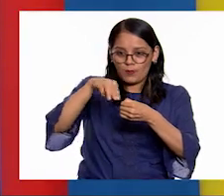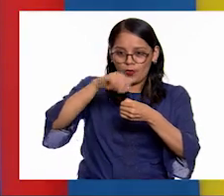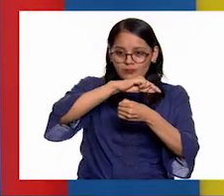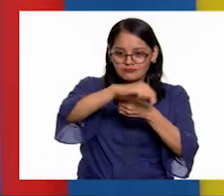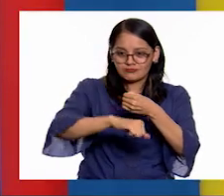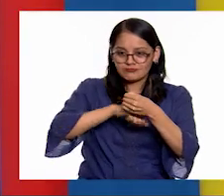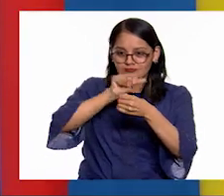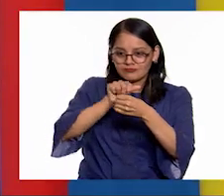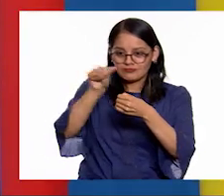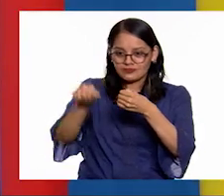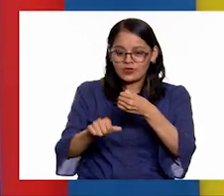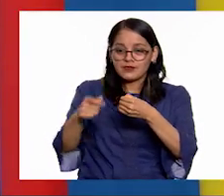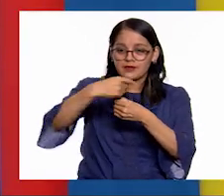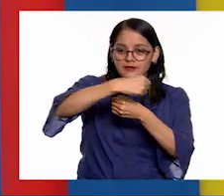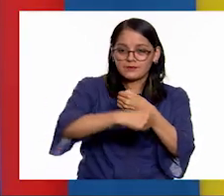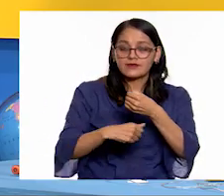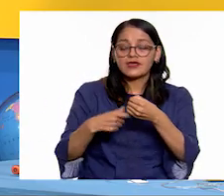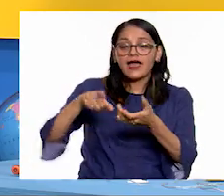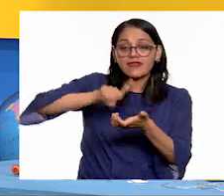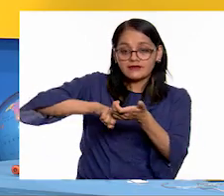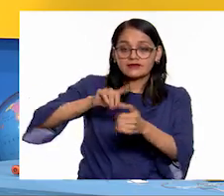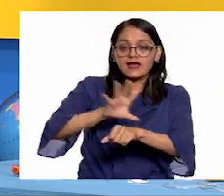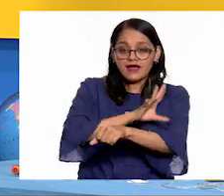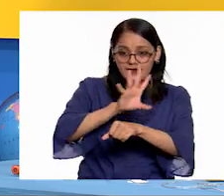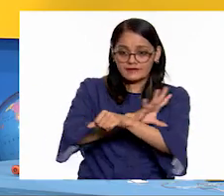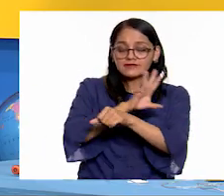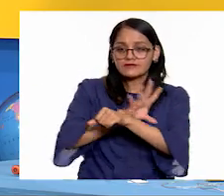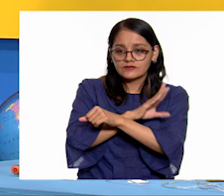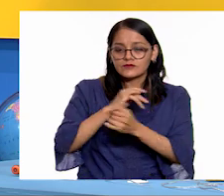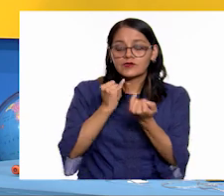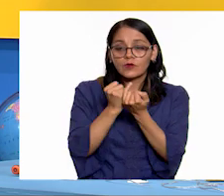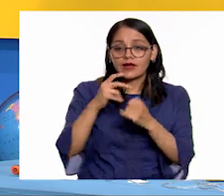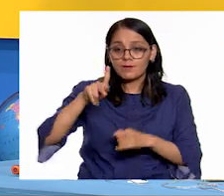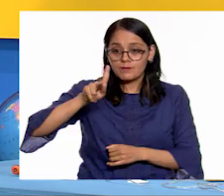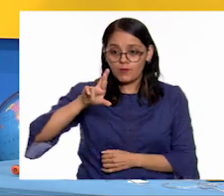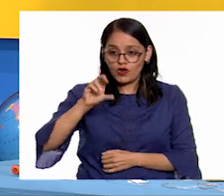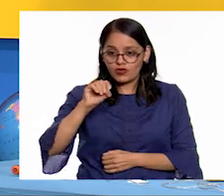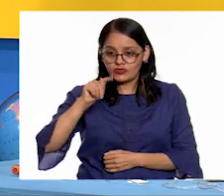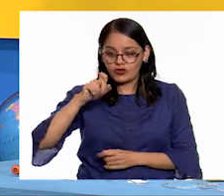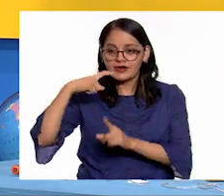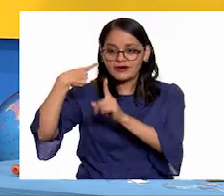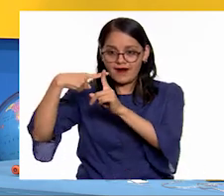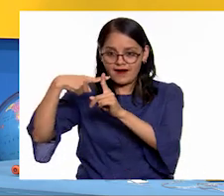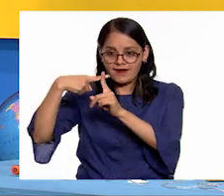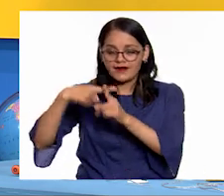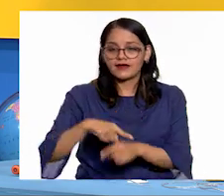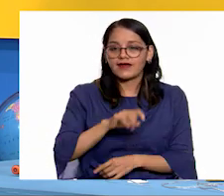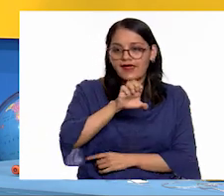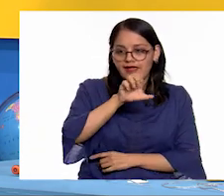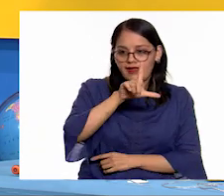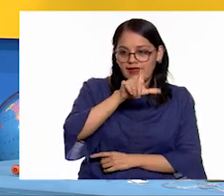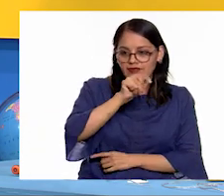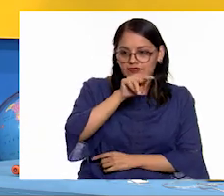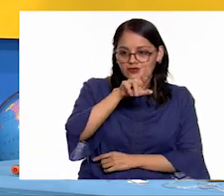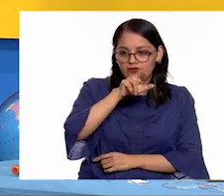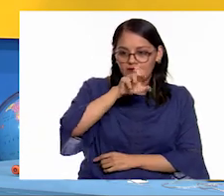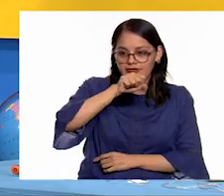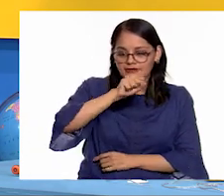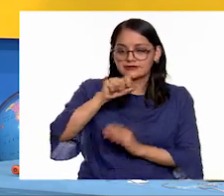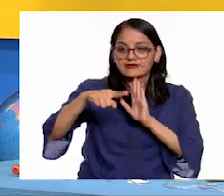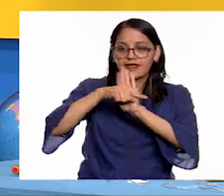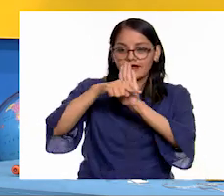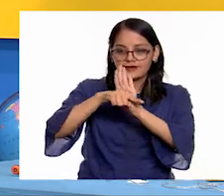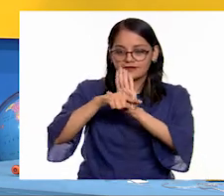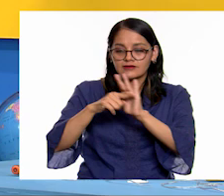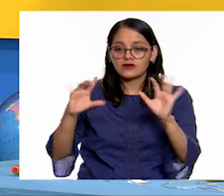corteza cuentan con una carga eléctrica y esa carga eléctrica de protones es positiva y la de electrones es negativa.